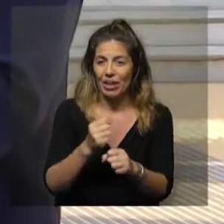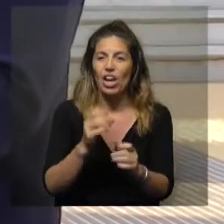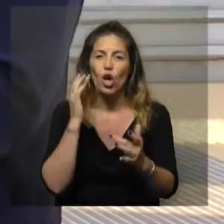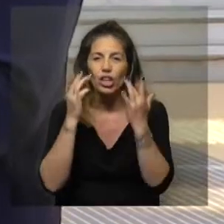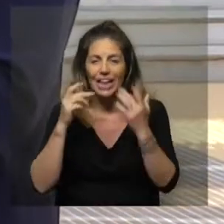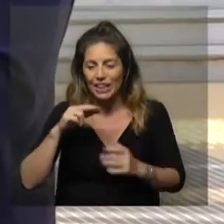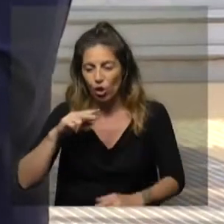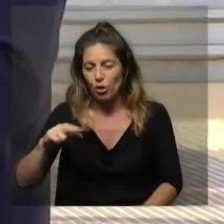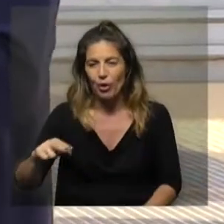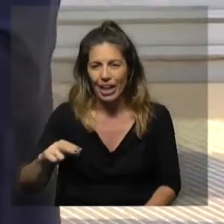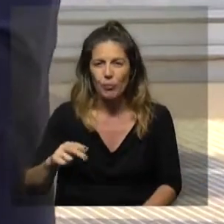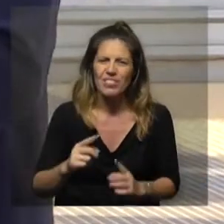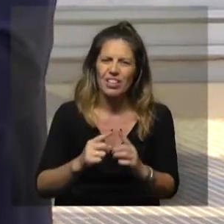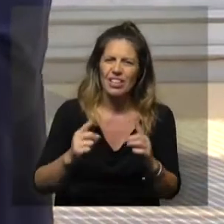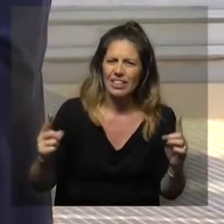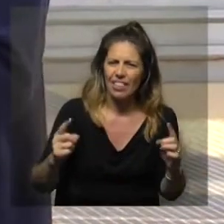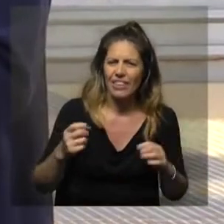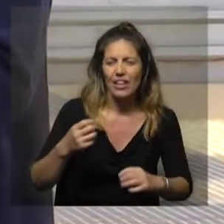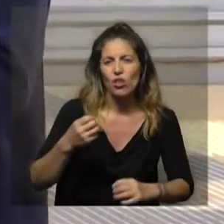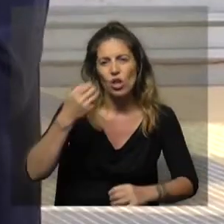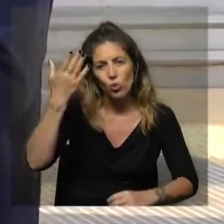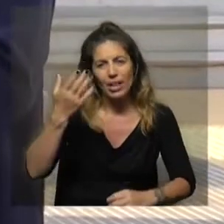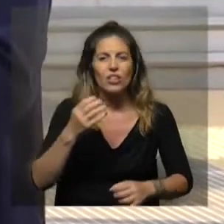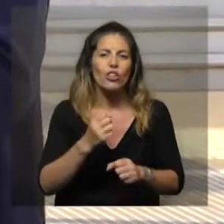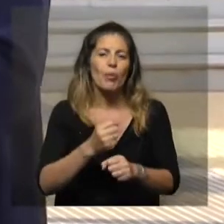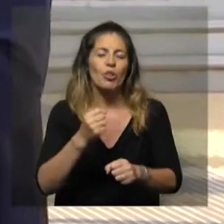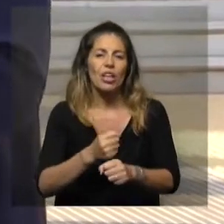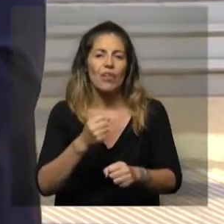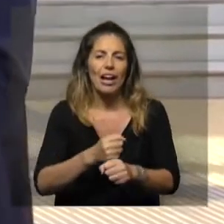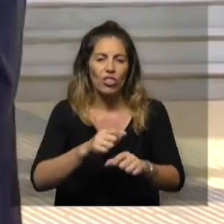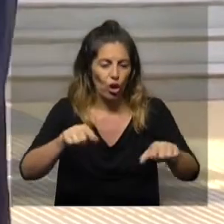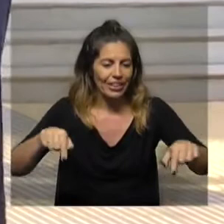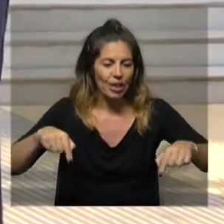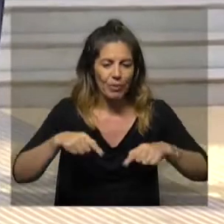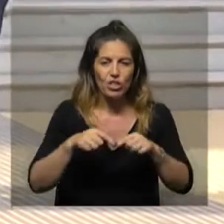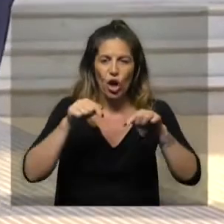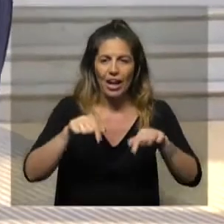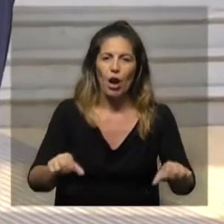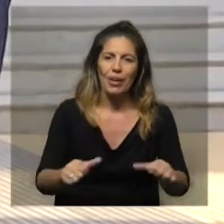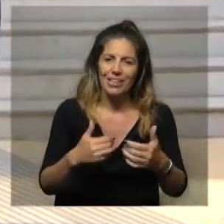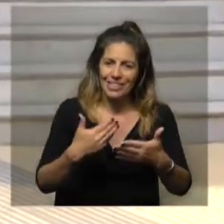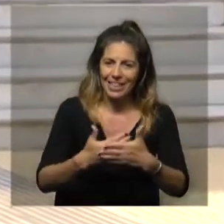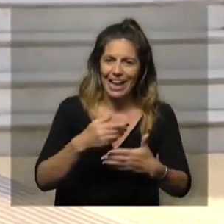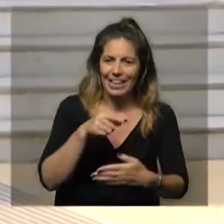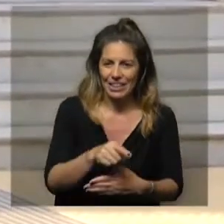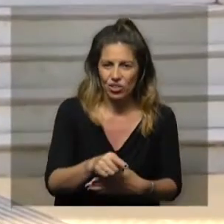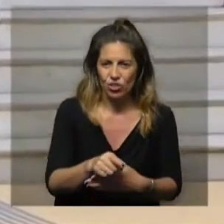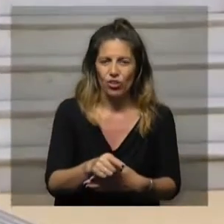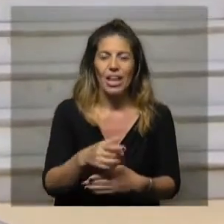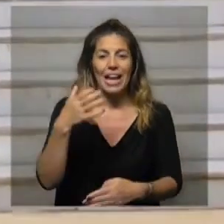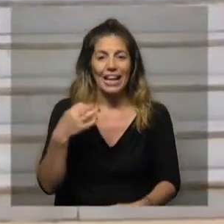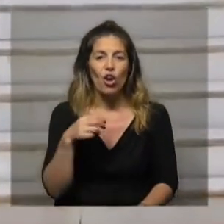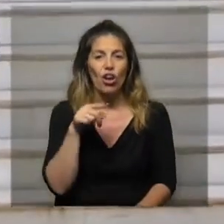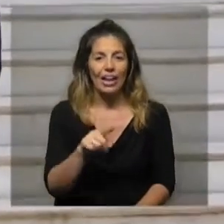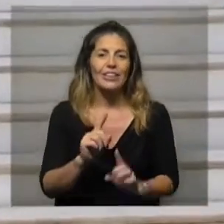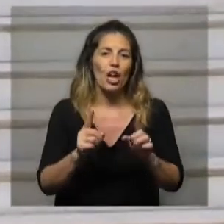es un poco distante un poco conceptual estamos trabajando y el espacio de arte contemporáneo lo hace para acercar eso Entonces creo que ahí